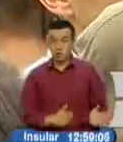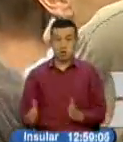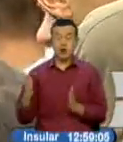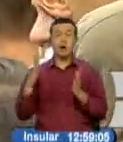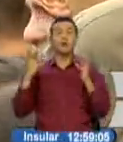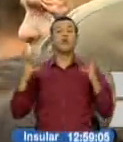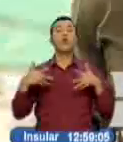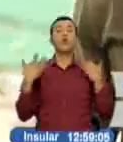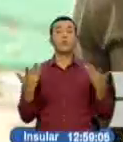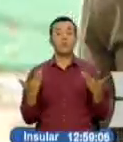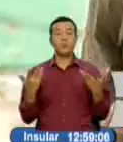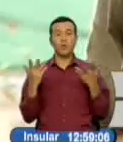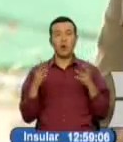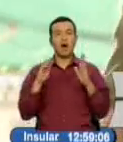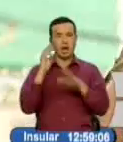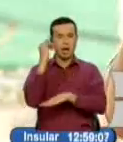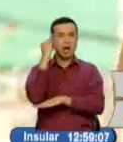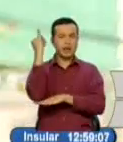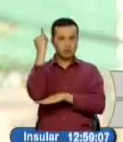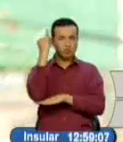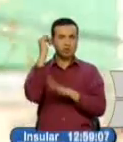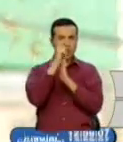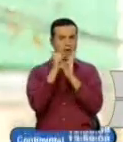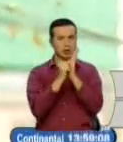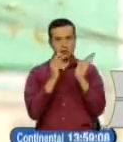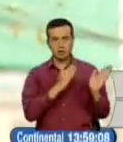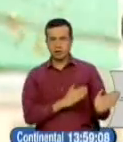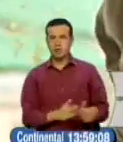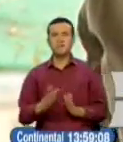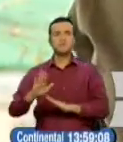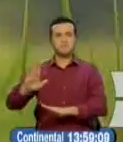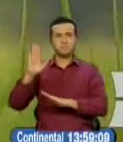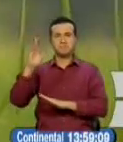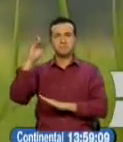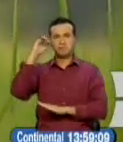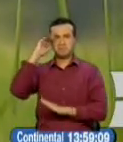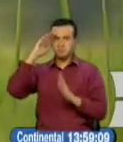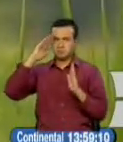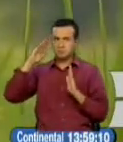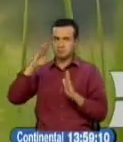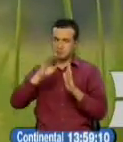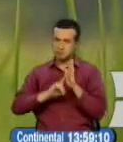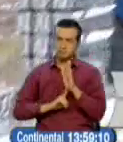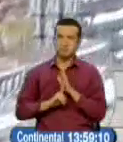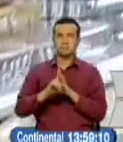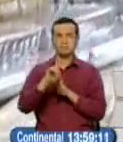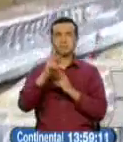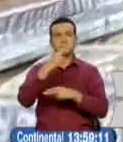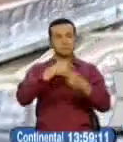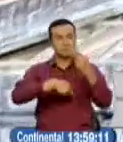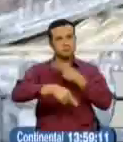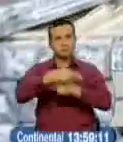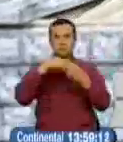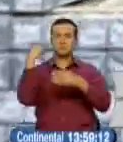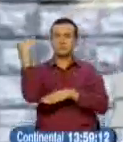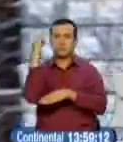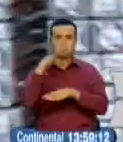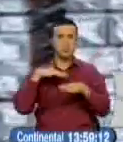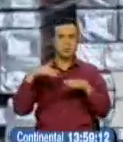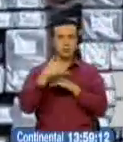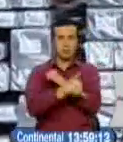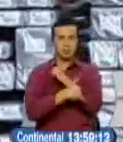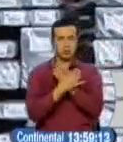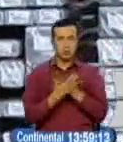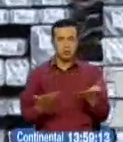de industrialización. También resaltó el compromiso social y político que se mantiene para el desarrollo agrícola, comercial e industrial del país.